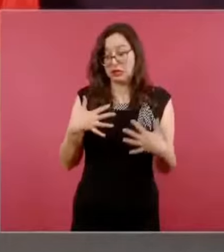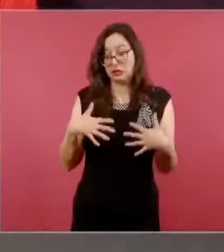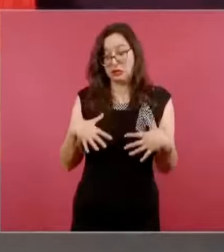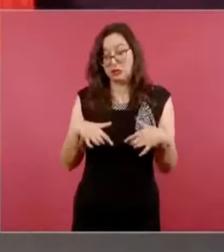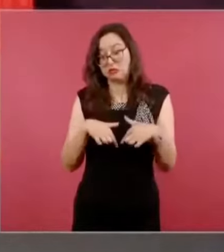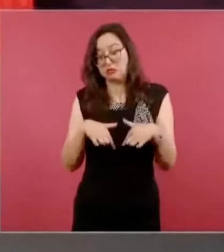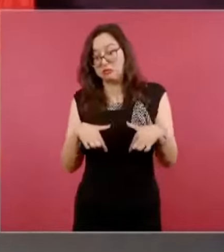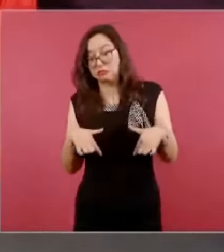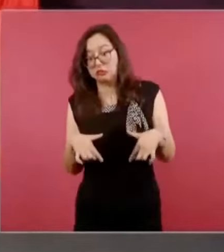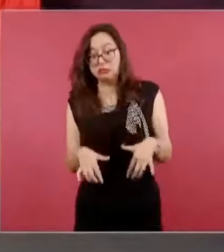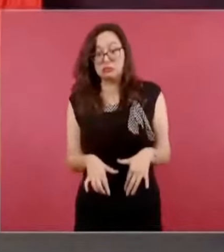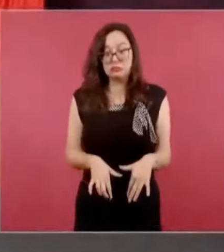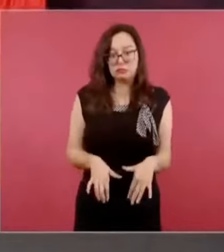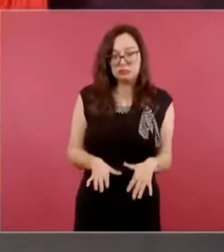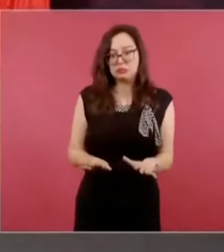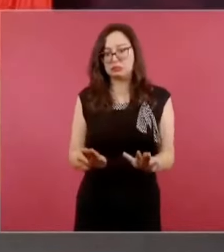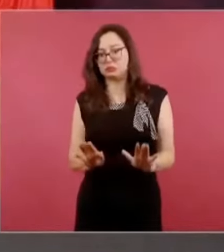para un sorteo,